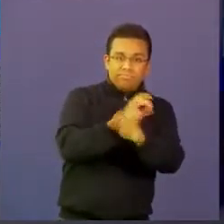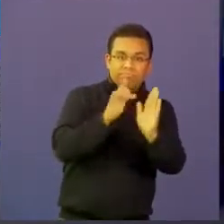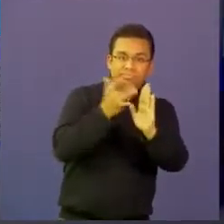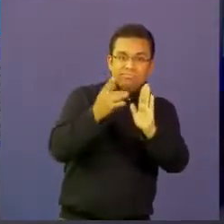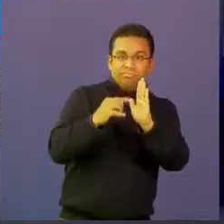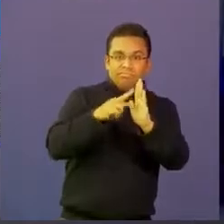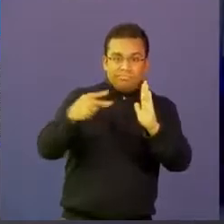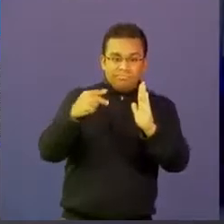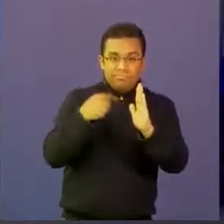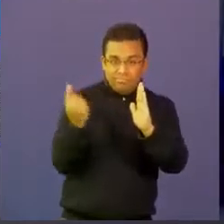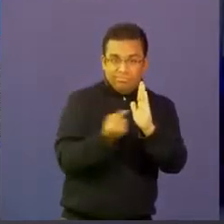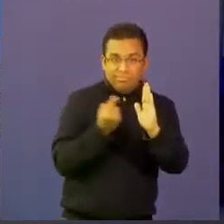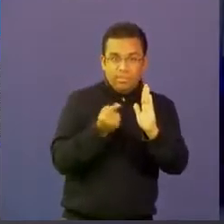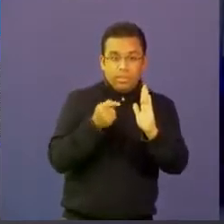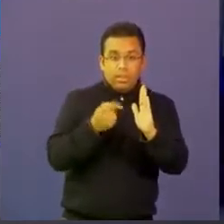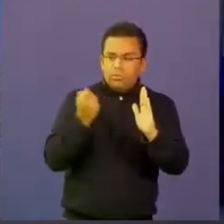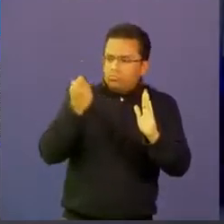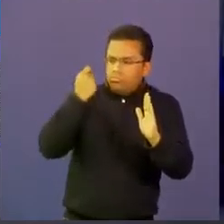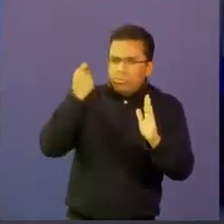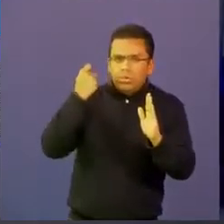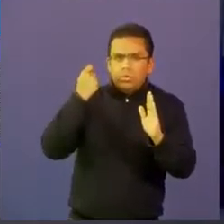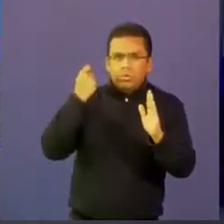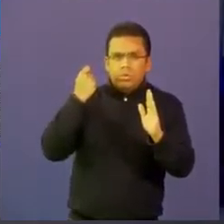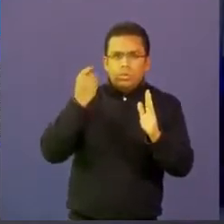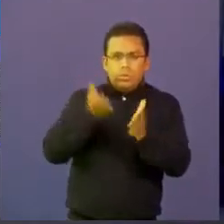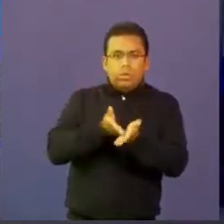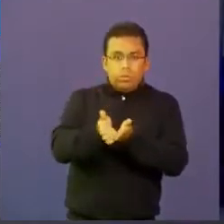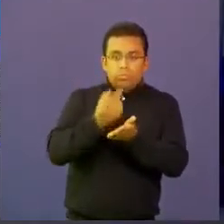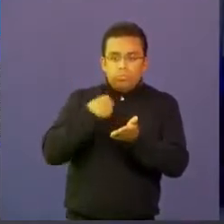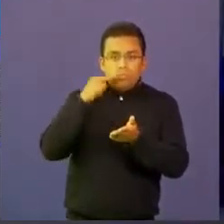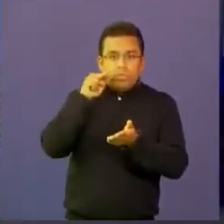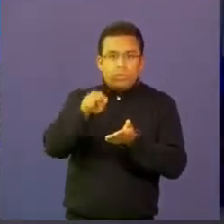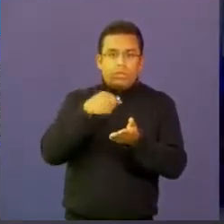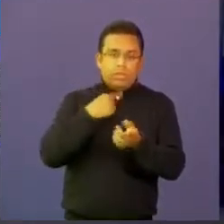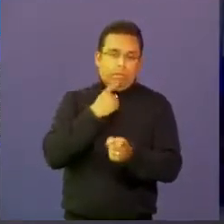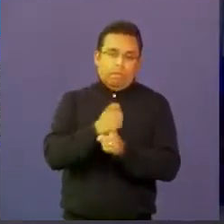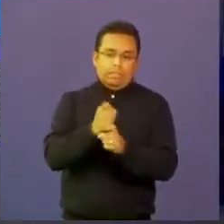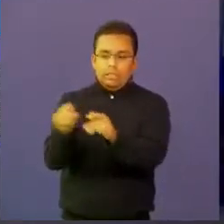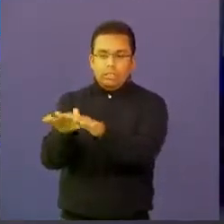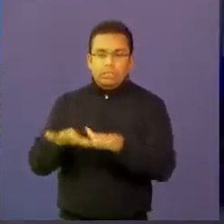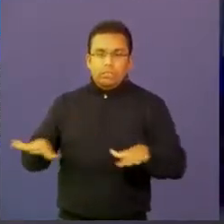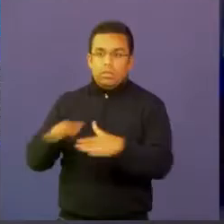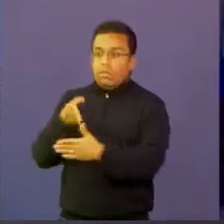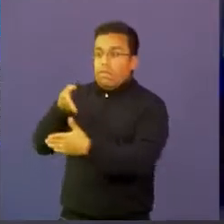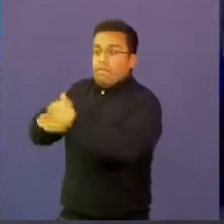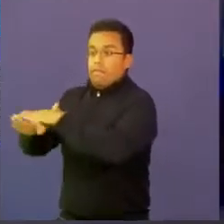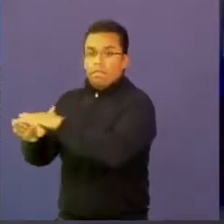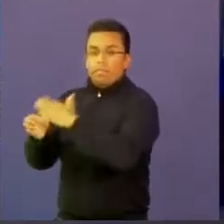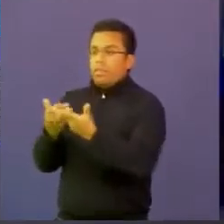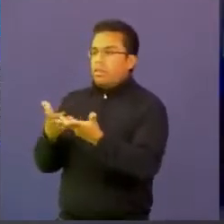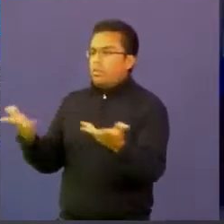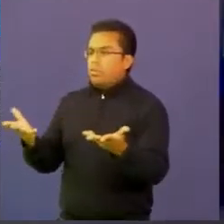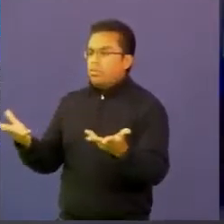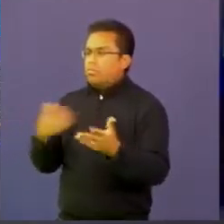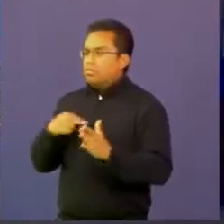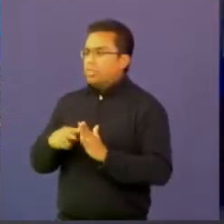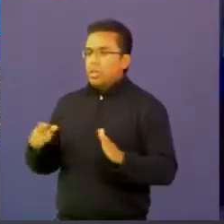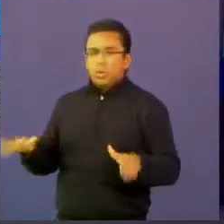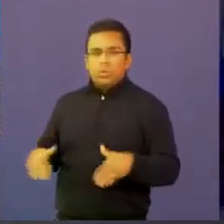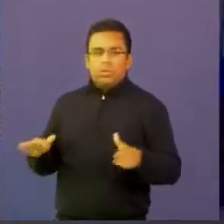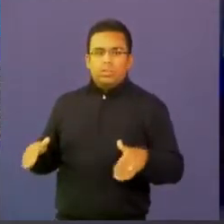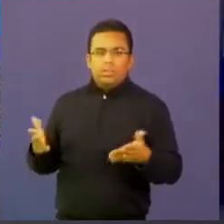hace poco y todavía tiene pues hay espacios donde es complicado un problema de acceso a tecnología que hace que pues